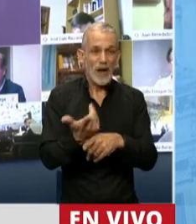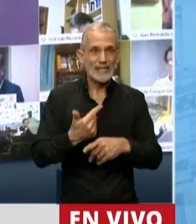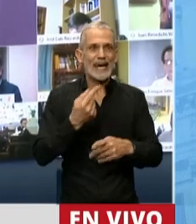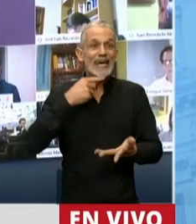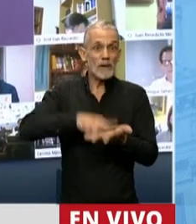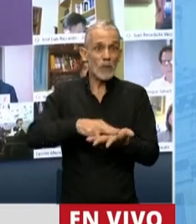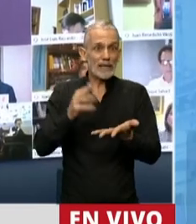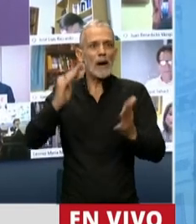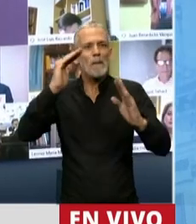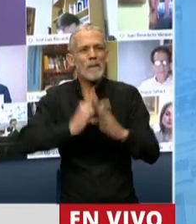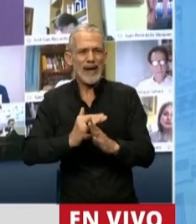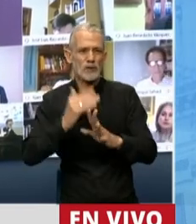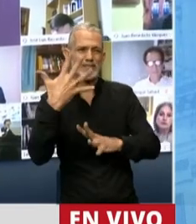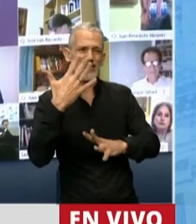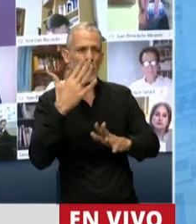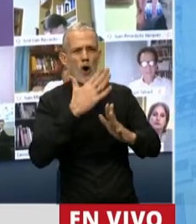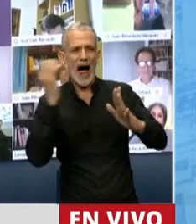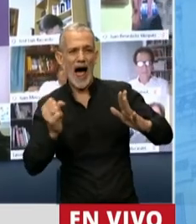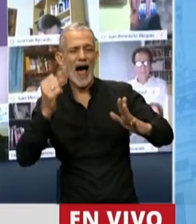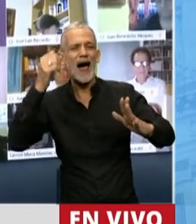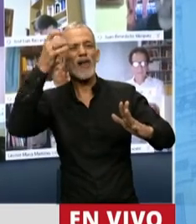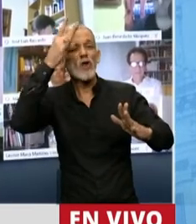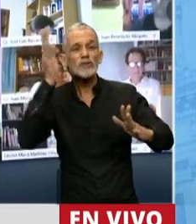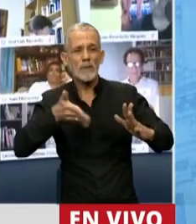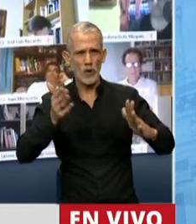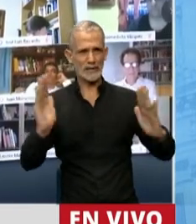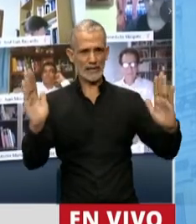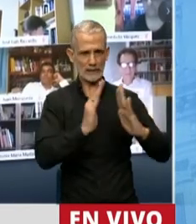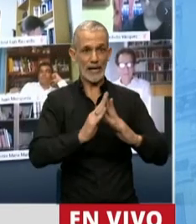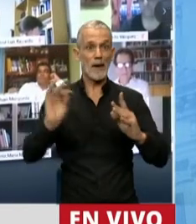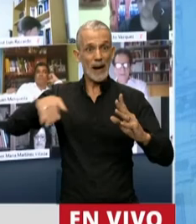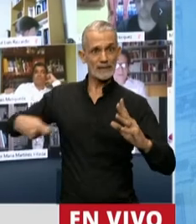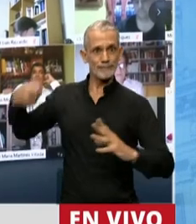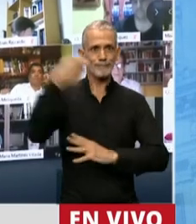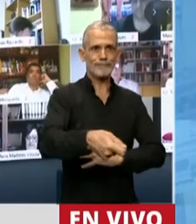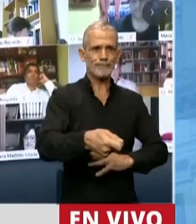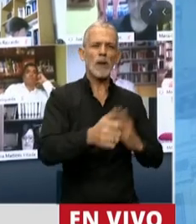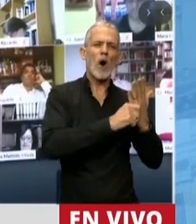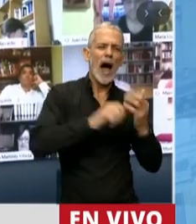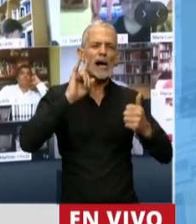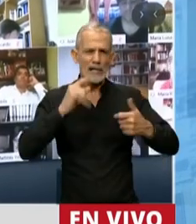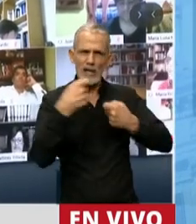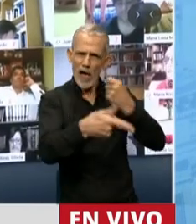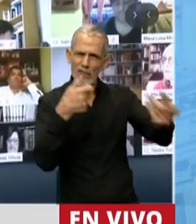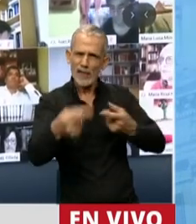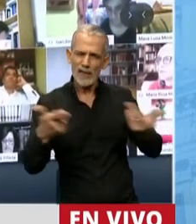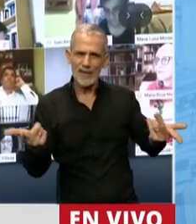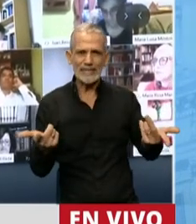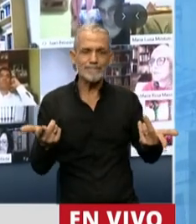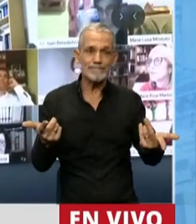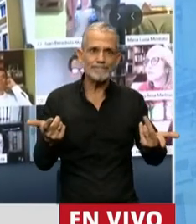las retenciones que están entre el 5 y el 12% y aumentar los reembolsos como se está haciendo con otras actividades.